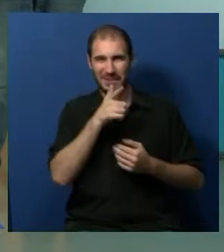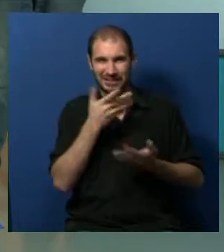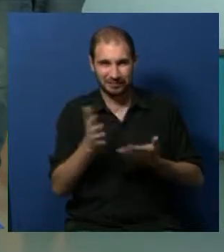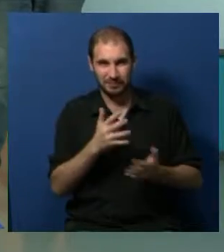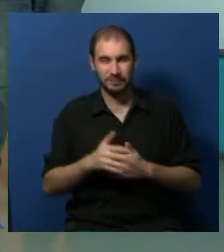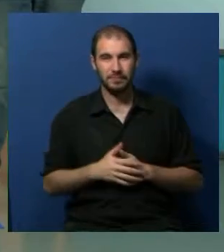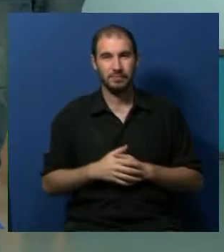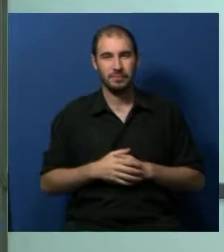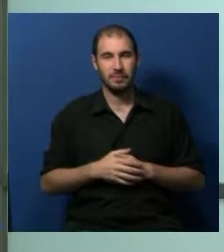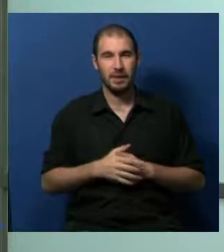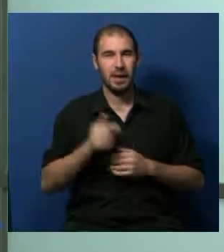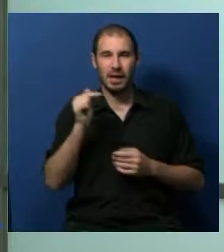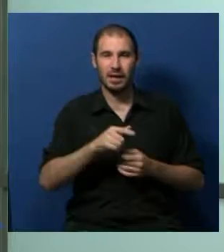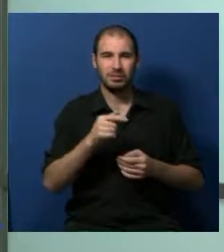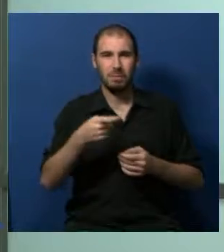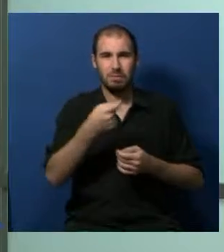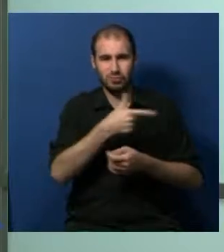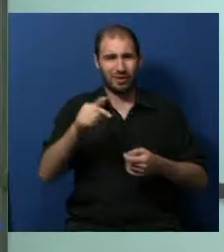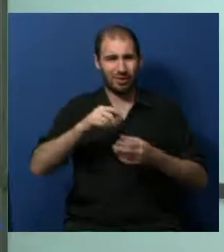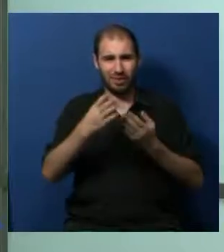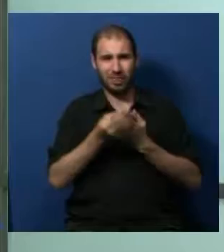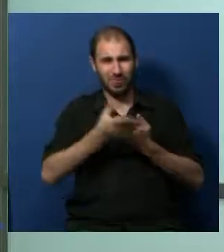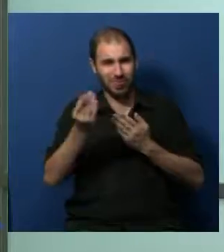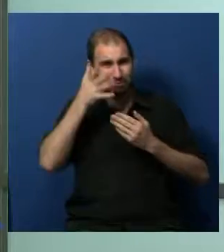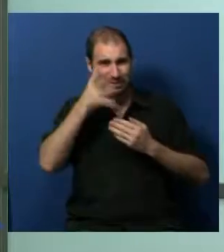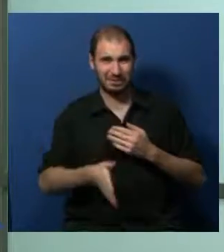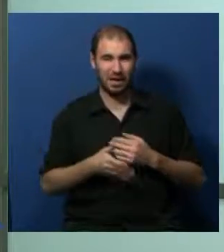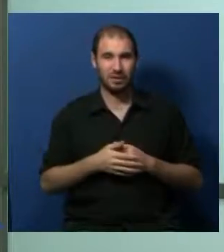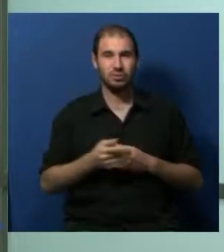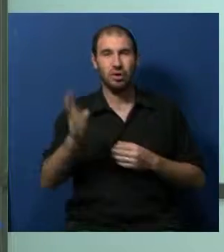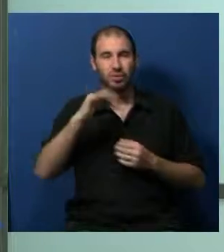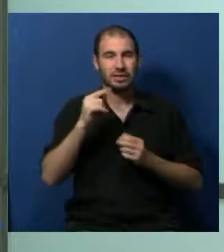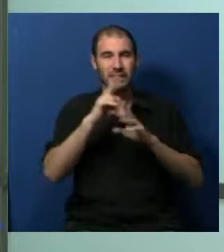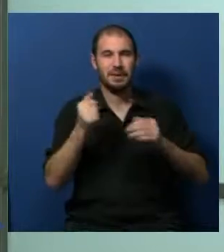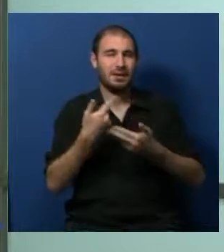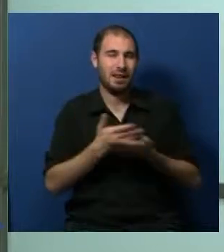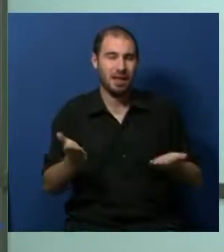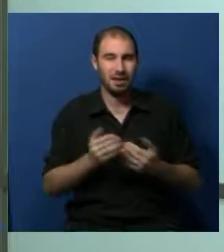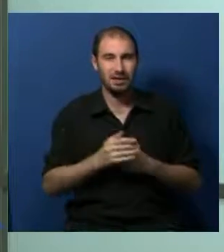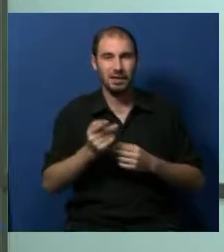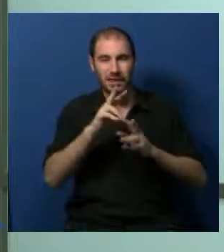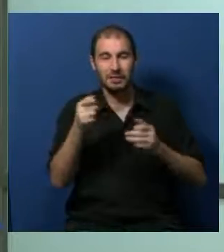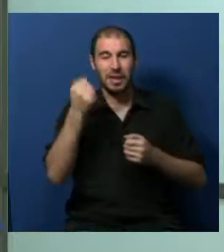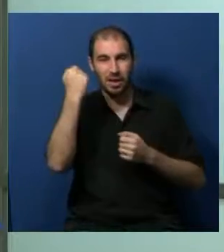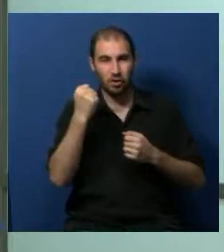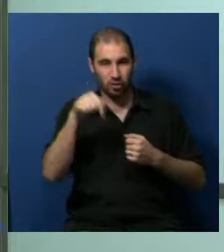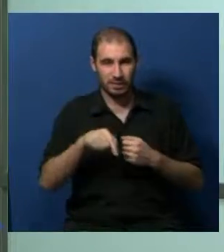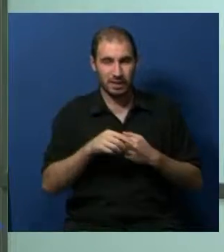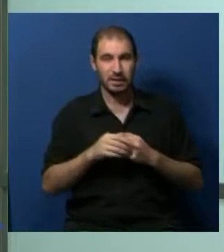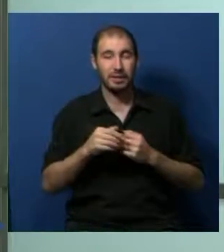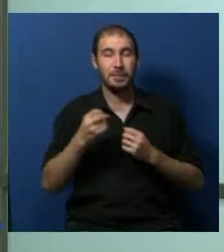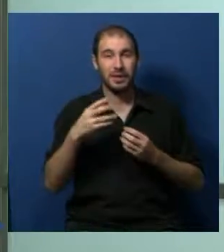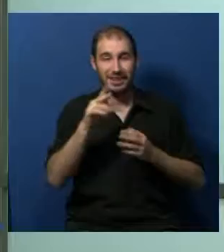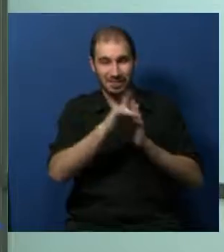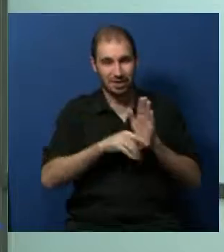equivoco, y eso afecta mucho el bolsillo, al día a día, para hablar de la cotidianidad, de lo que tiene que ver con la economía, y teniendo en cuenta